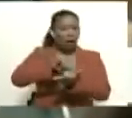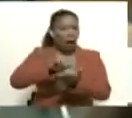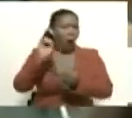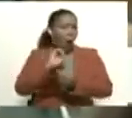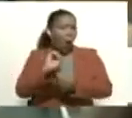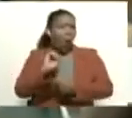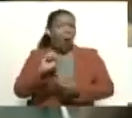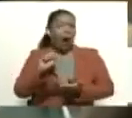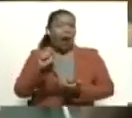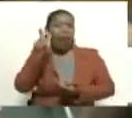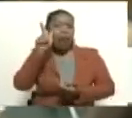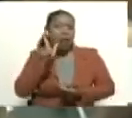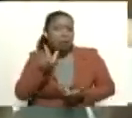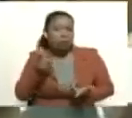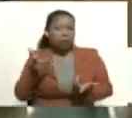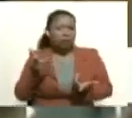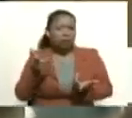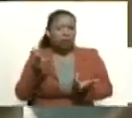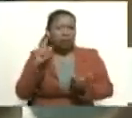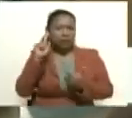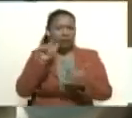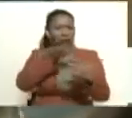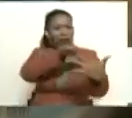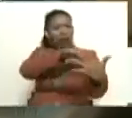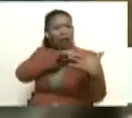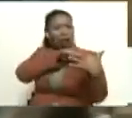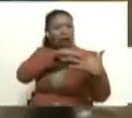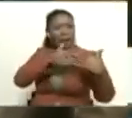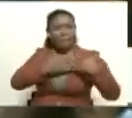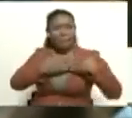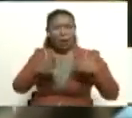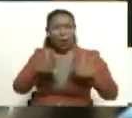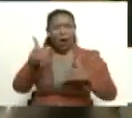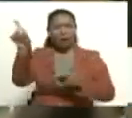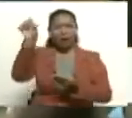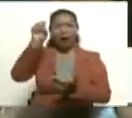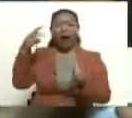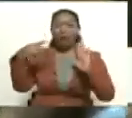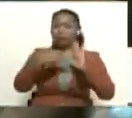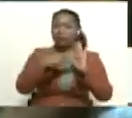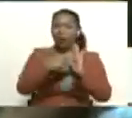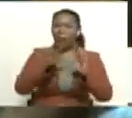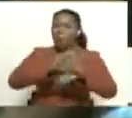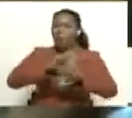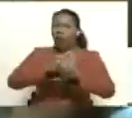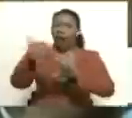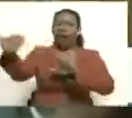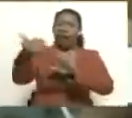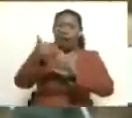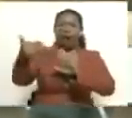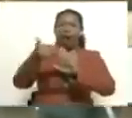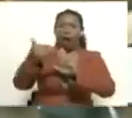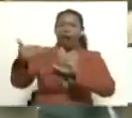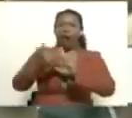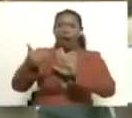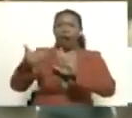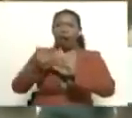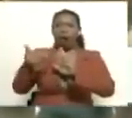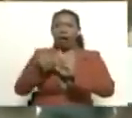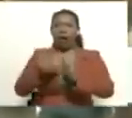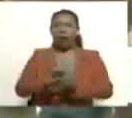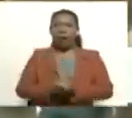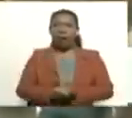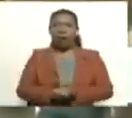Libia? ¿Por qué le tienen un boquete de guerra abierto a Siria? ¿Por qué la agresión y los bloqueos contra